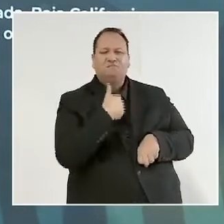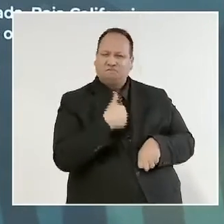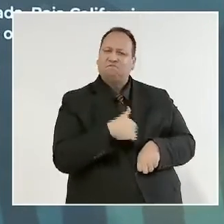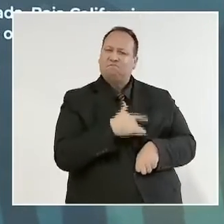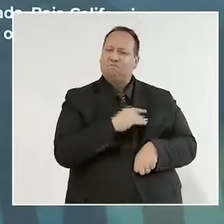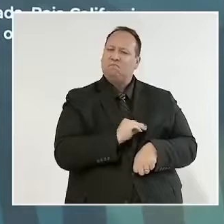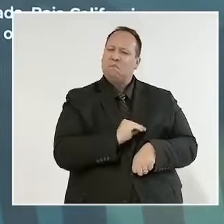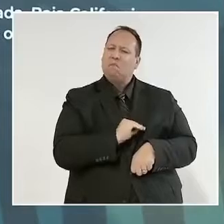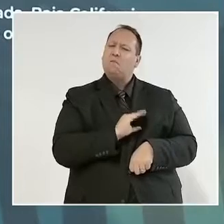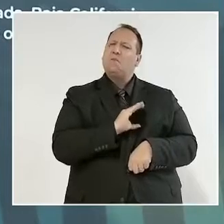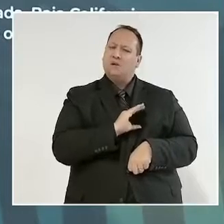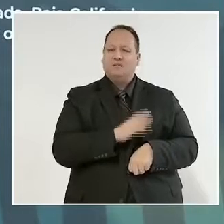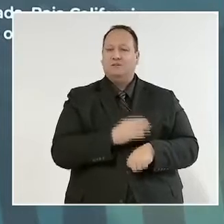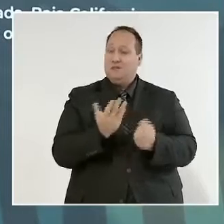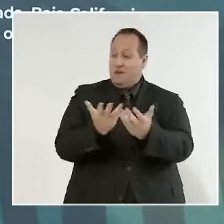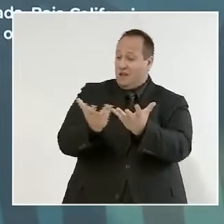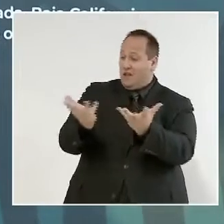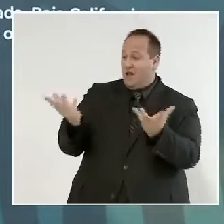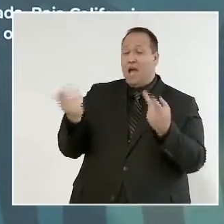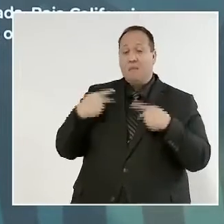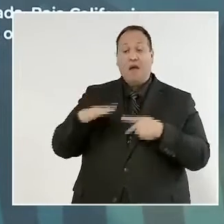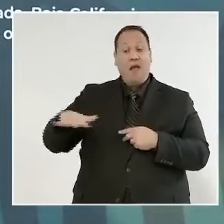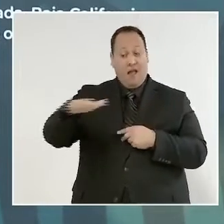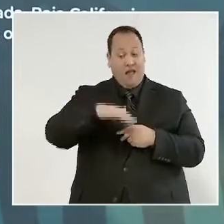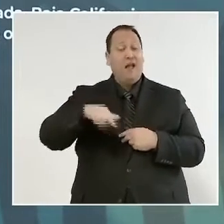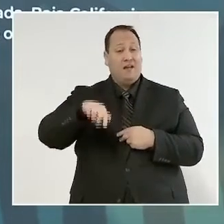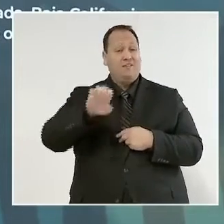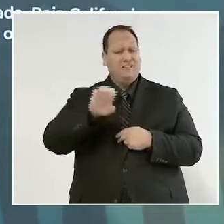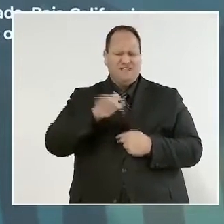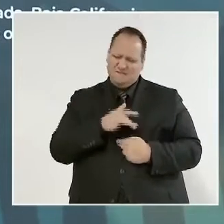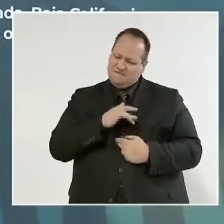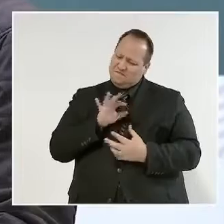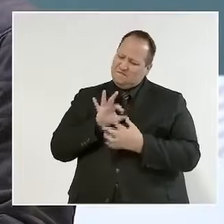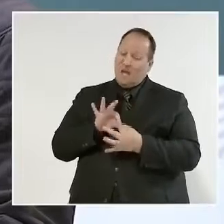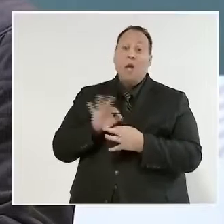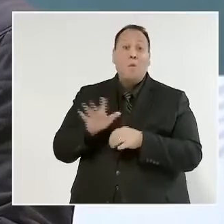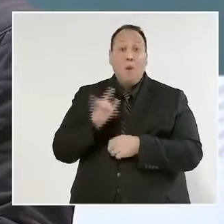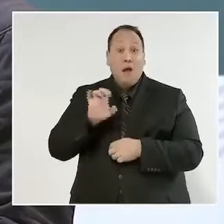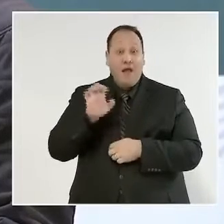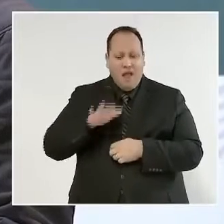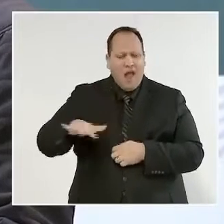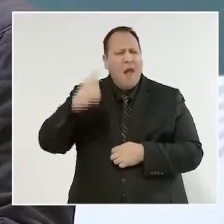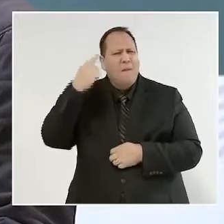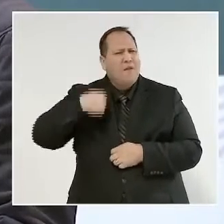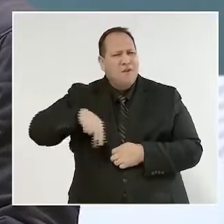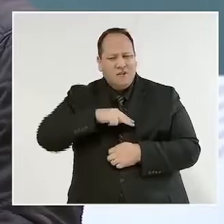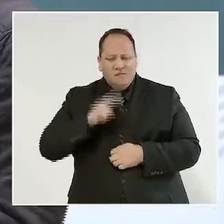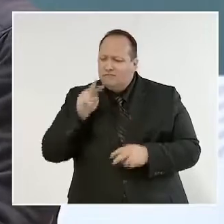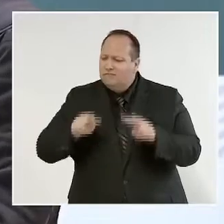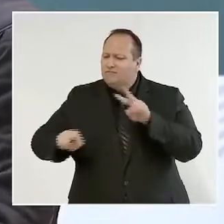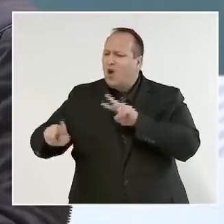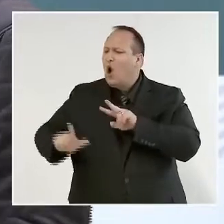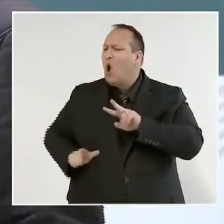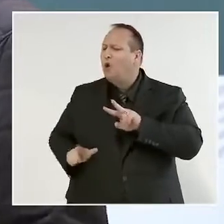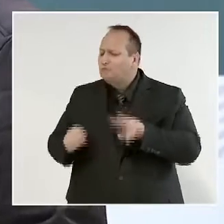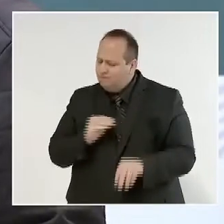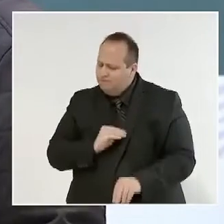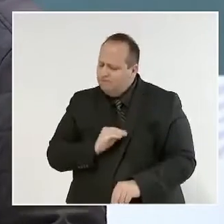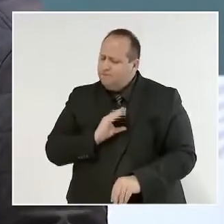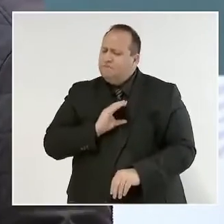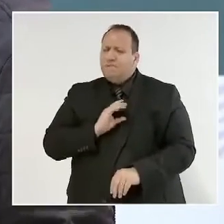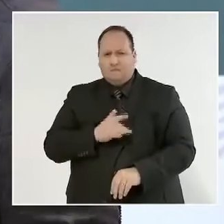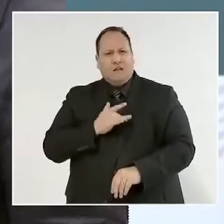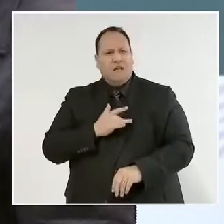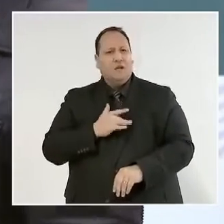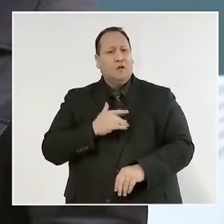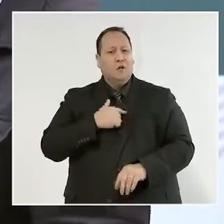satisfecho con la comunidad de Ensenada, porque Ensenada ha sido para nosotros una inspiración como gobierno.